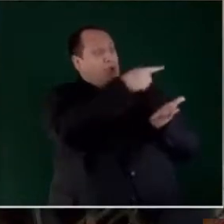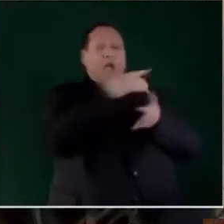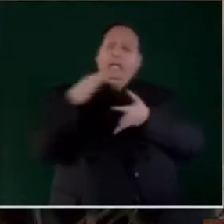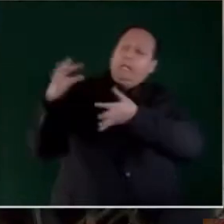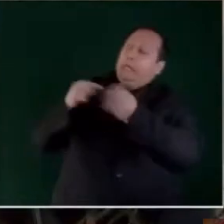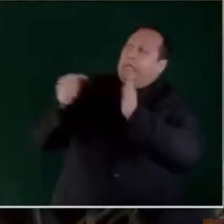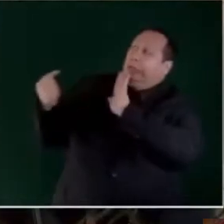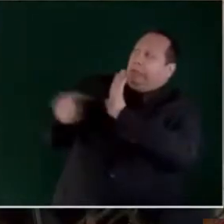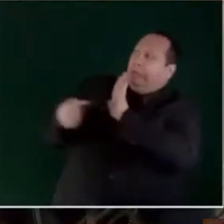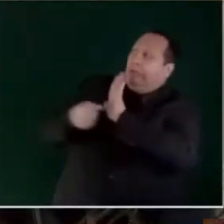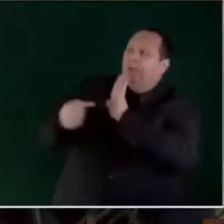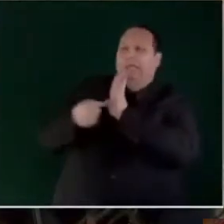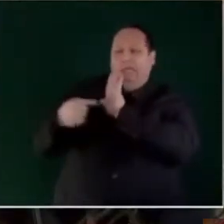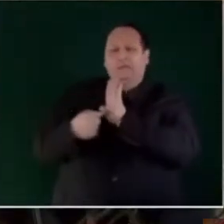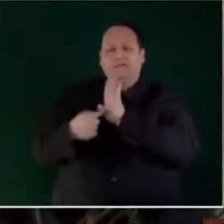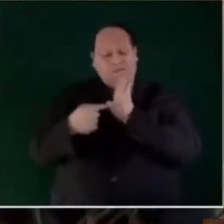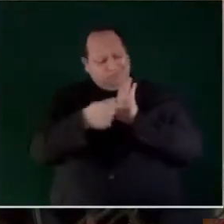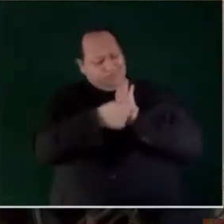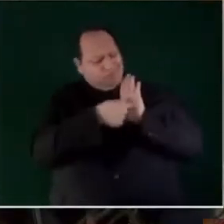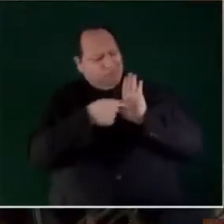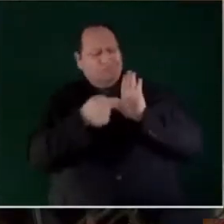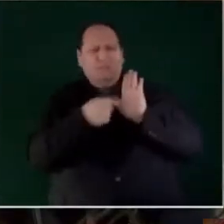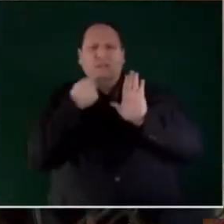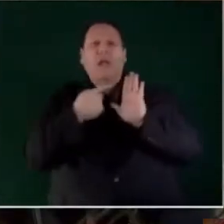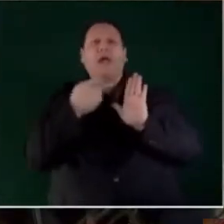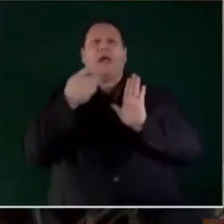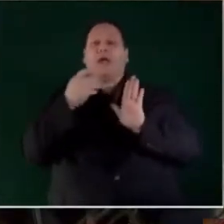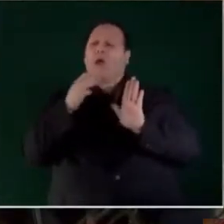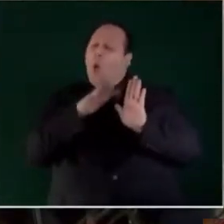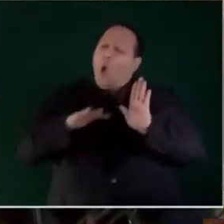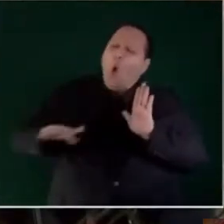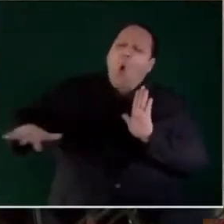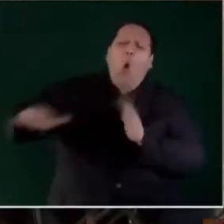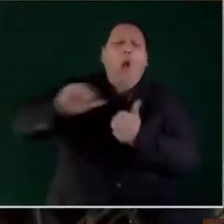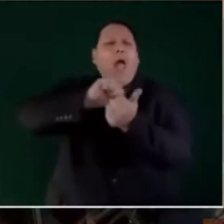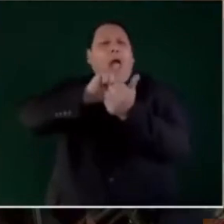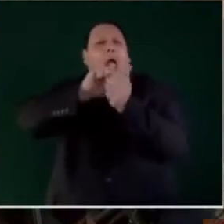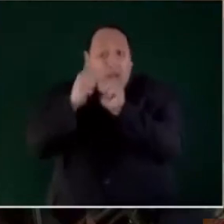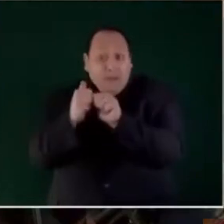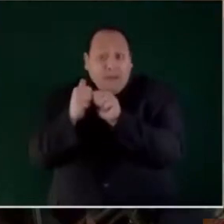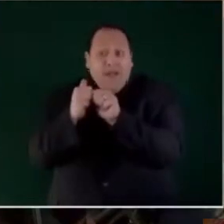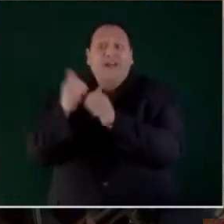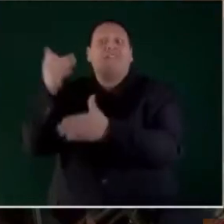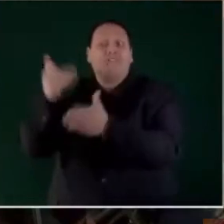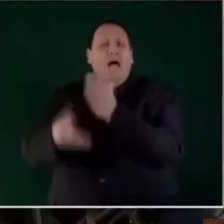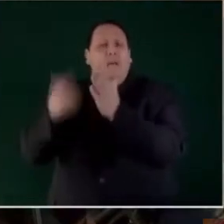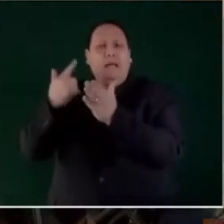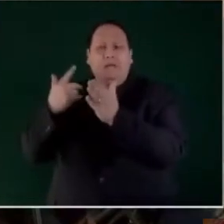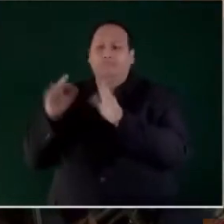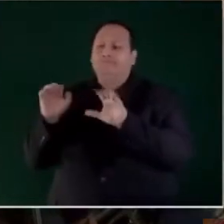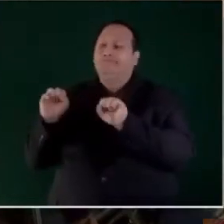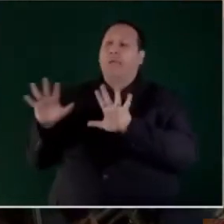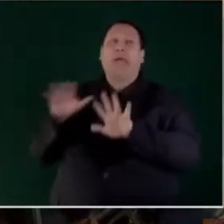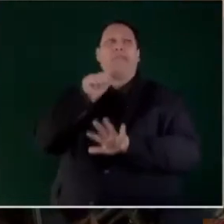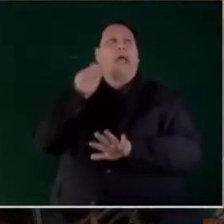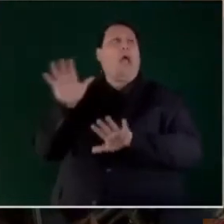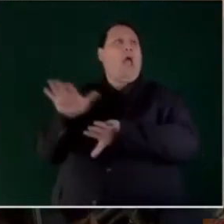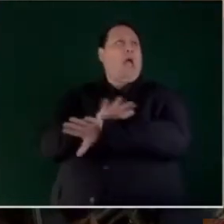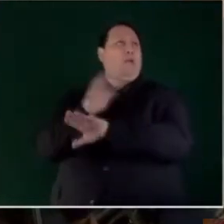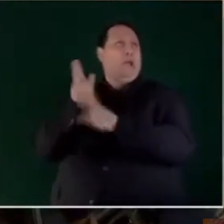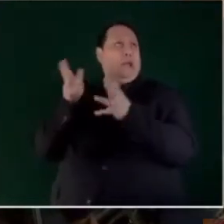hay una premisa principal que es: hace falta cambiar todo para que no cambie nada. ¿A qué voy con esto,